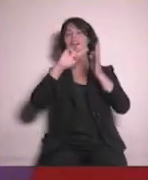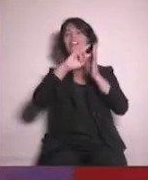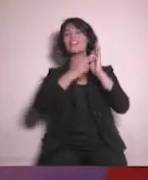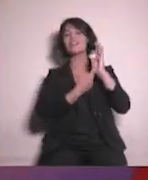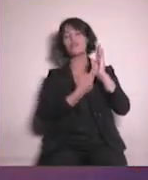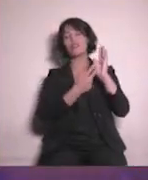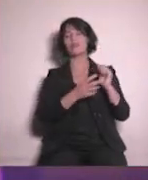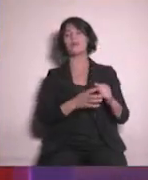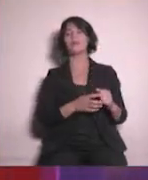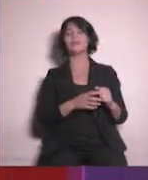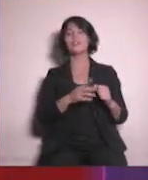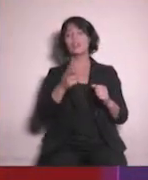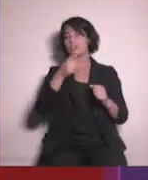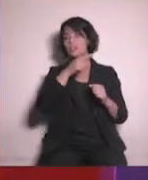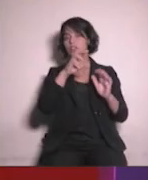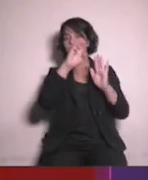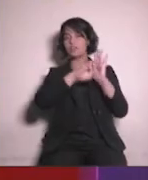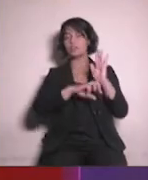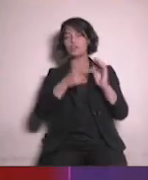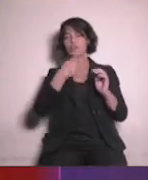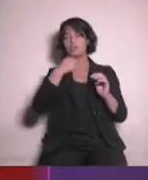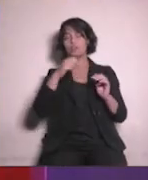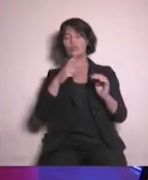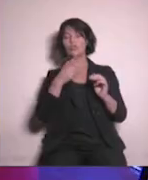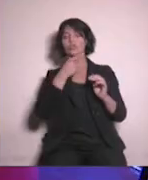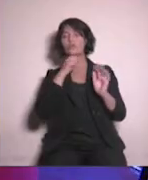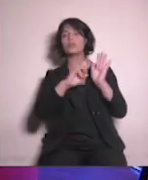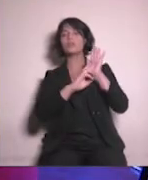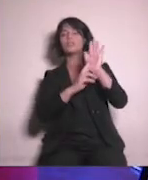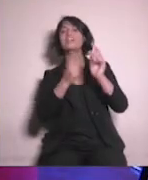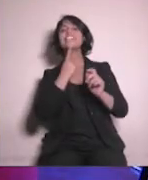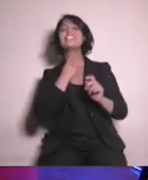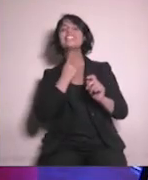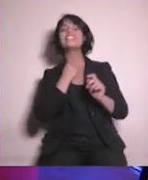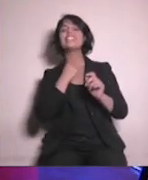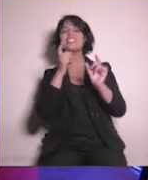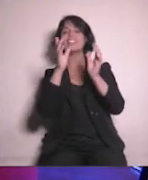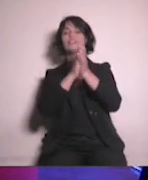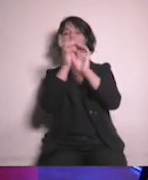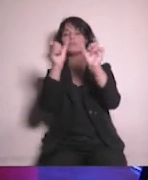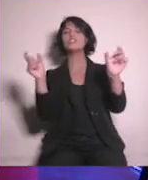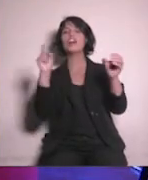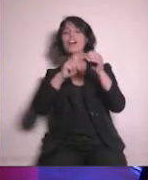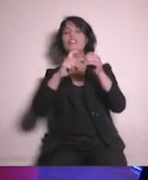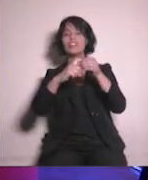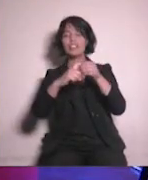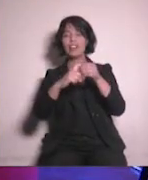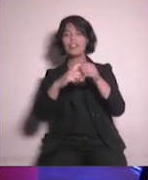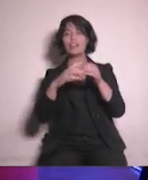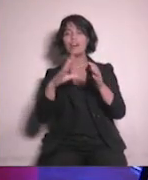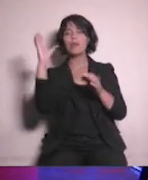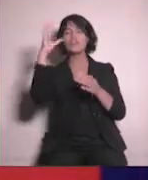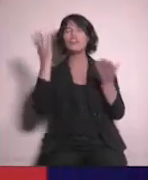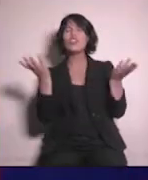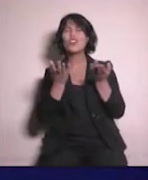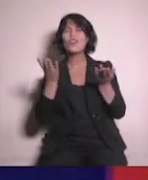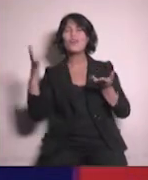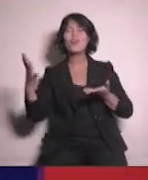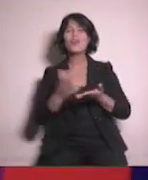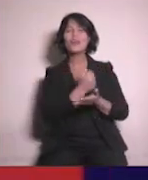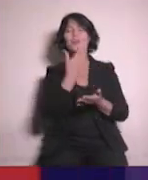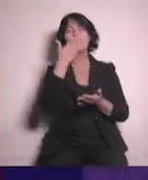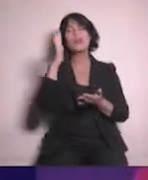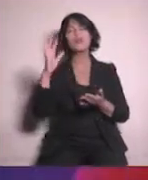este proyecto, nosotros tuvimos una posición representando los intereses de los afiliados, buscando cómo lograr las